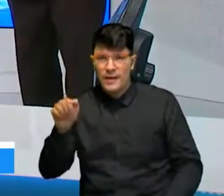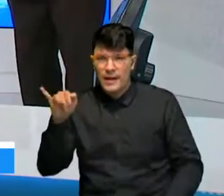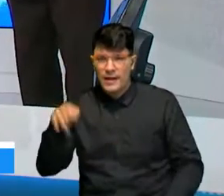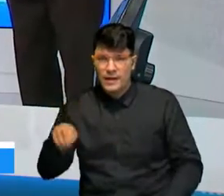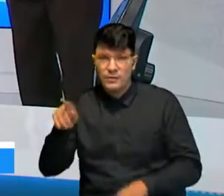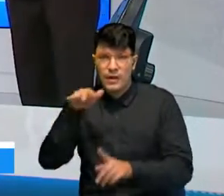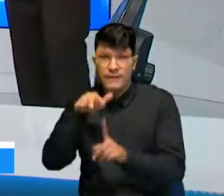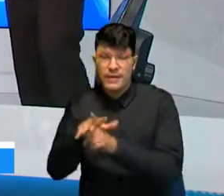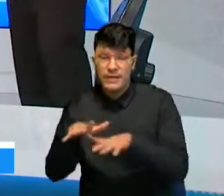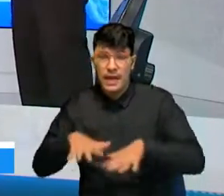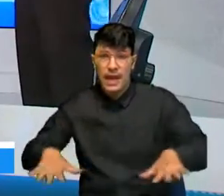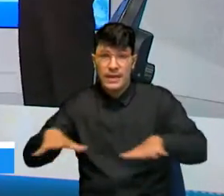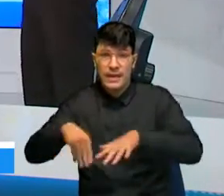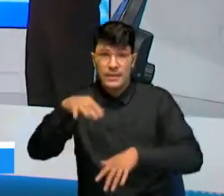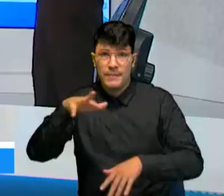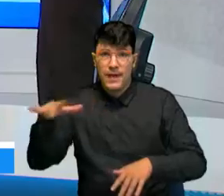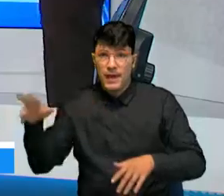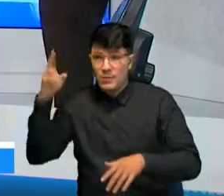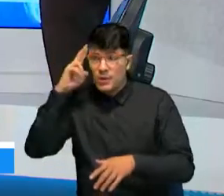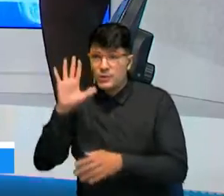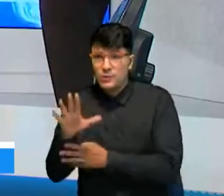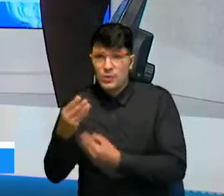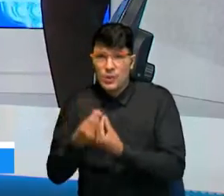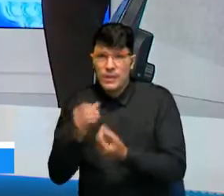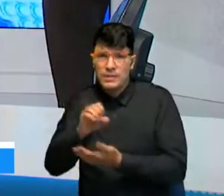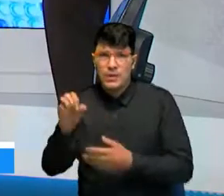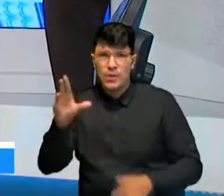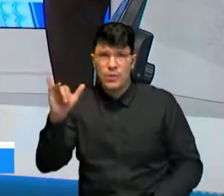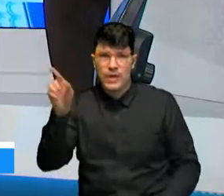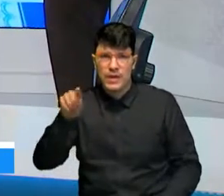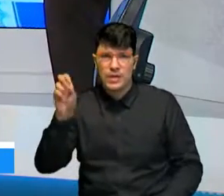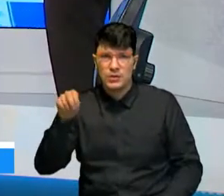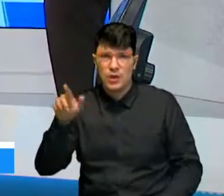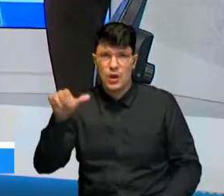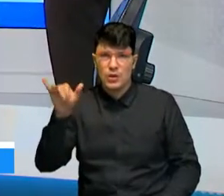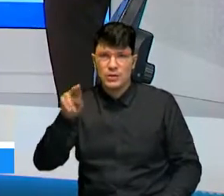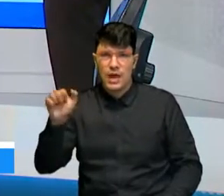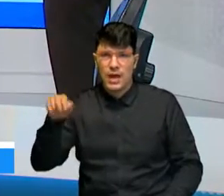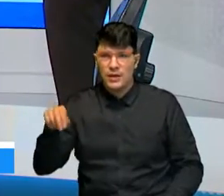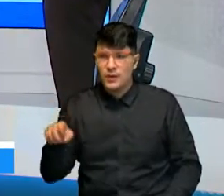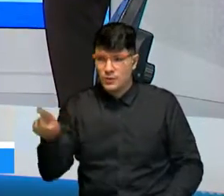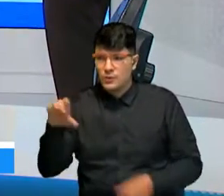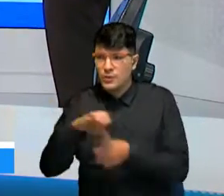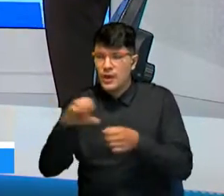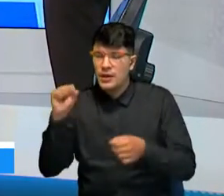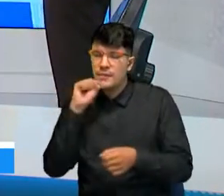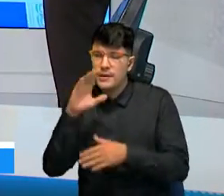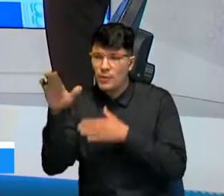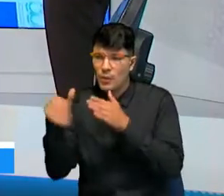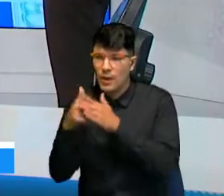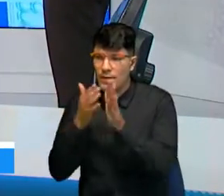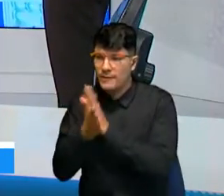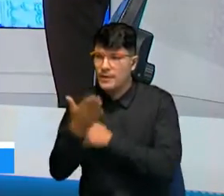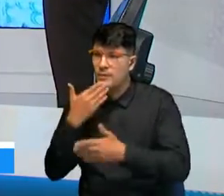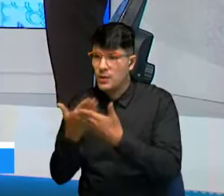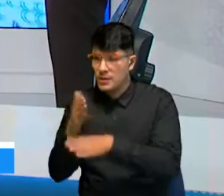Magdalena Medio. Por eso nos conectamos con nuestro compañero Wilson Lozano desde Barranca Bermeja. Nos tiene todos los detalles. Wilson, buenas